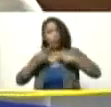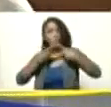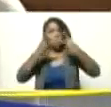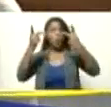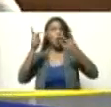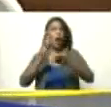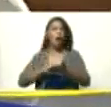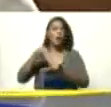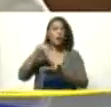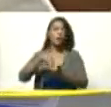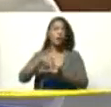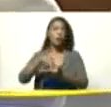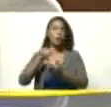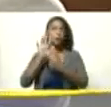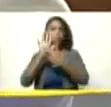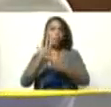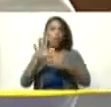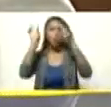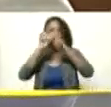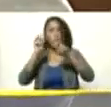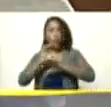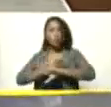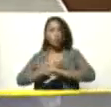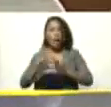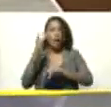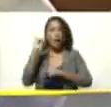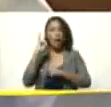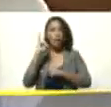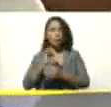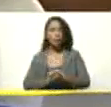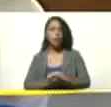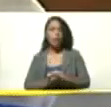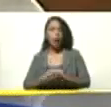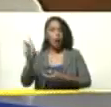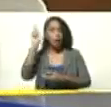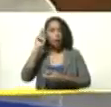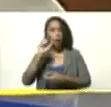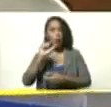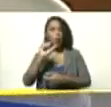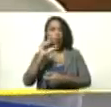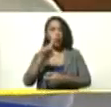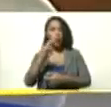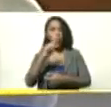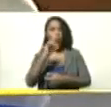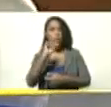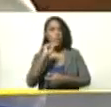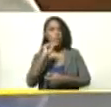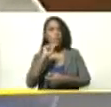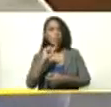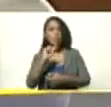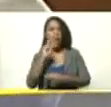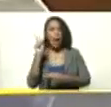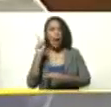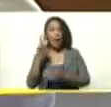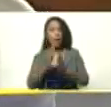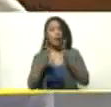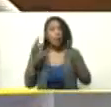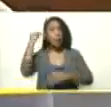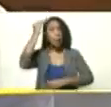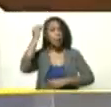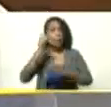un índice de investigaciones ya existentes. El profesor Luis Brito García es, por ejemplo, uno de los grandes pensadores que ha